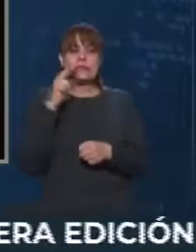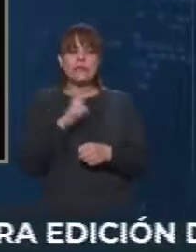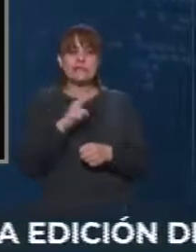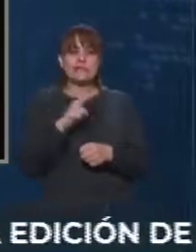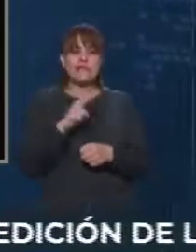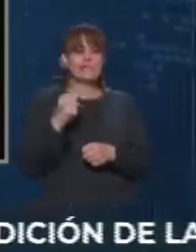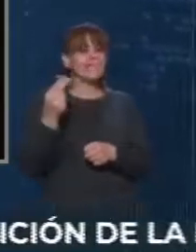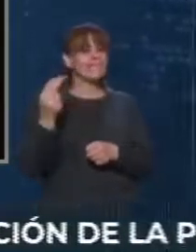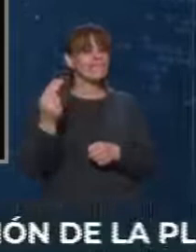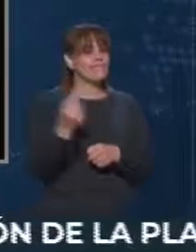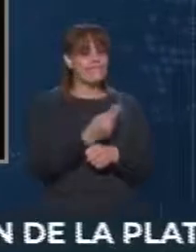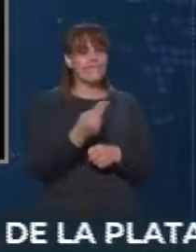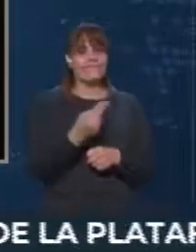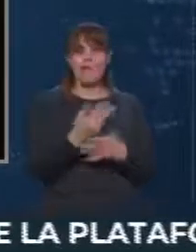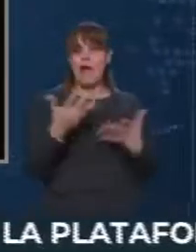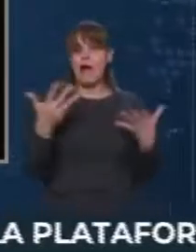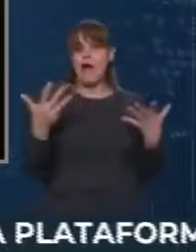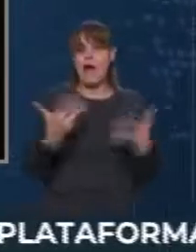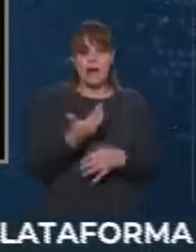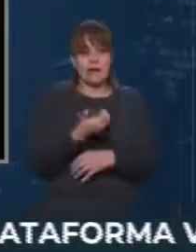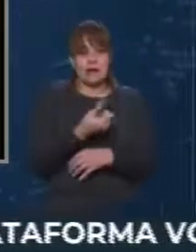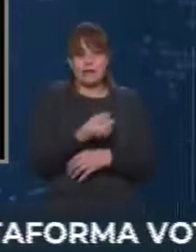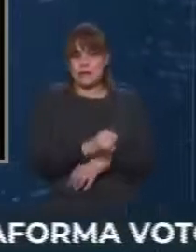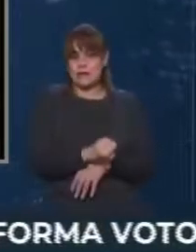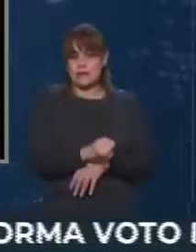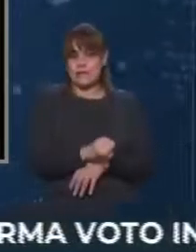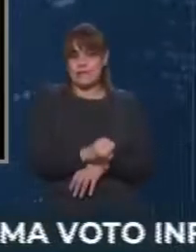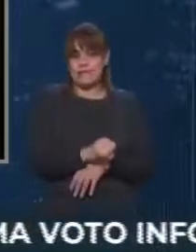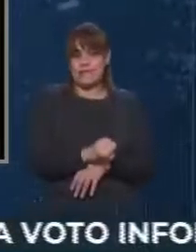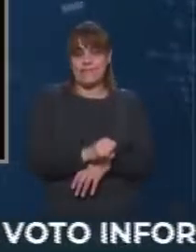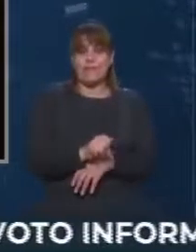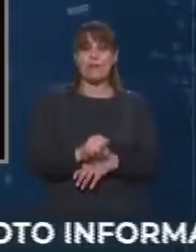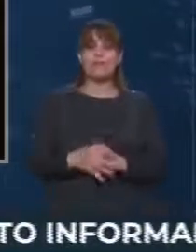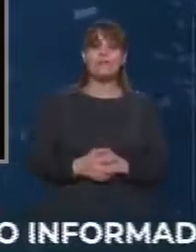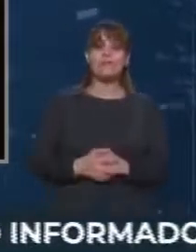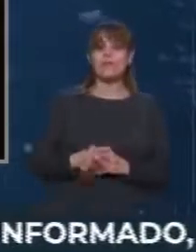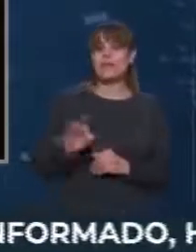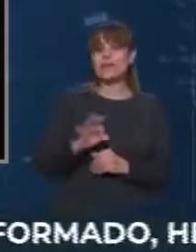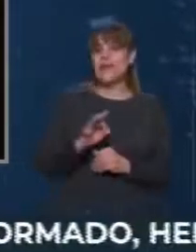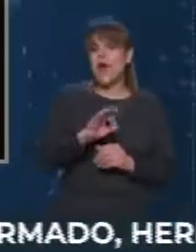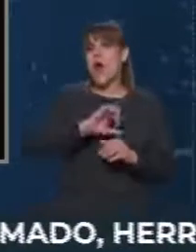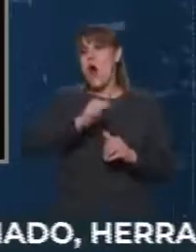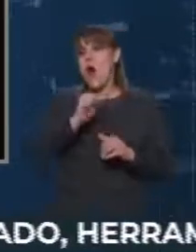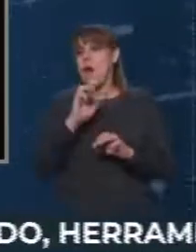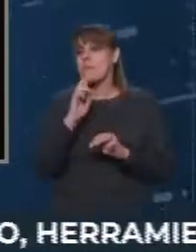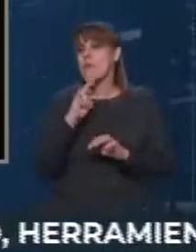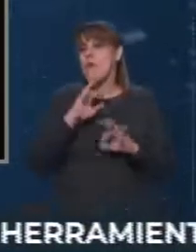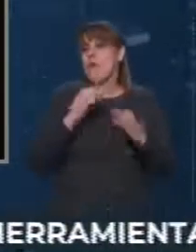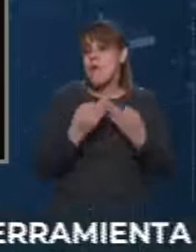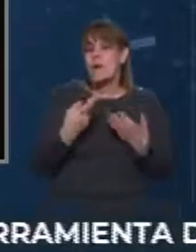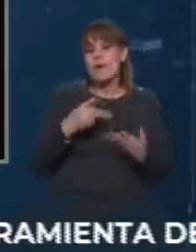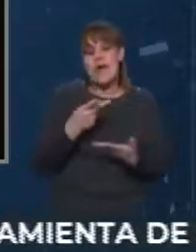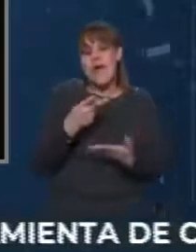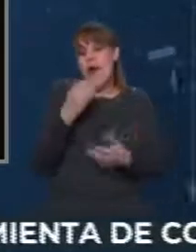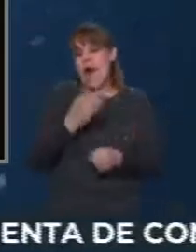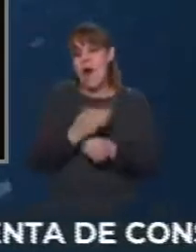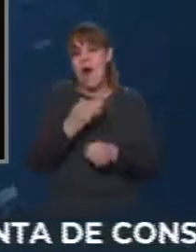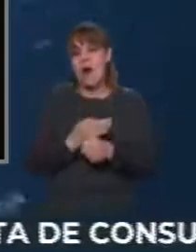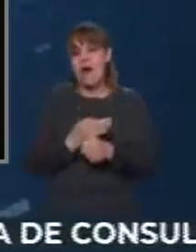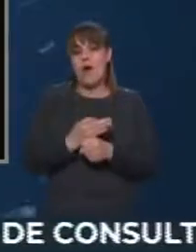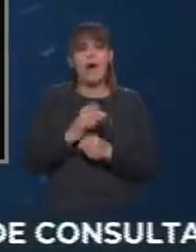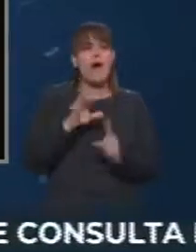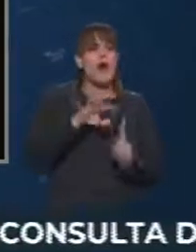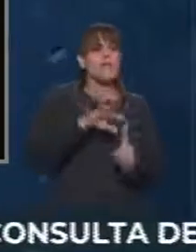lo más ideal, pero se necesita. Ahora, tú dices, hay personajes que hay un consenso político. No creo que lo haya. Es